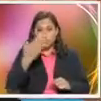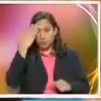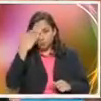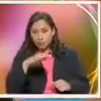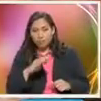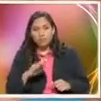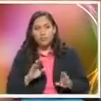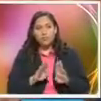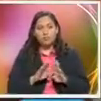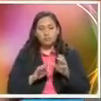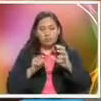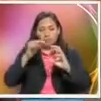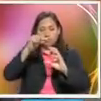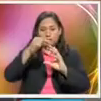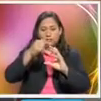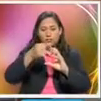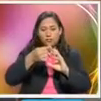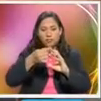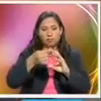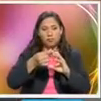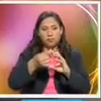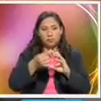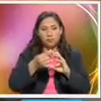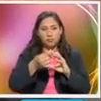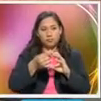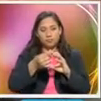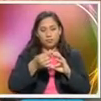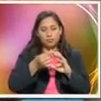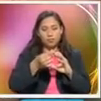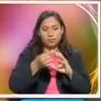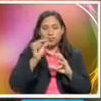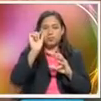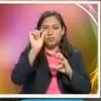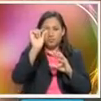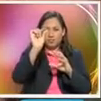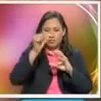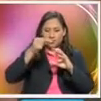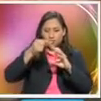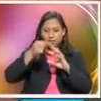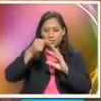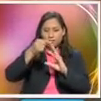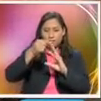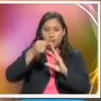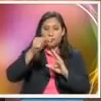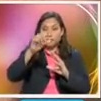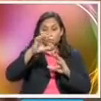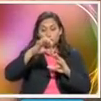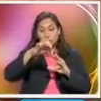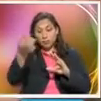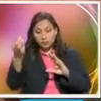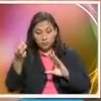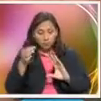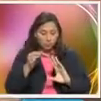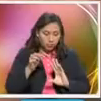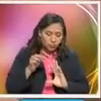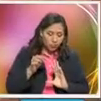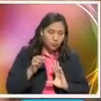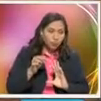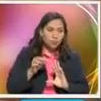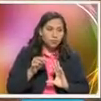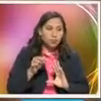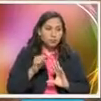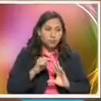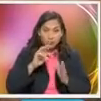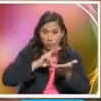con este de aquí, ¿no? Con el, ¿cómo se llama? Muñoncito, no sé cómo se llama esto. Pues sí. Cuando ustedes lo arrancan, si está así